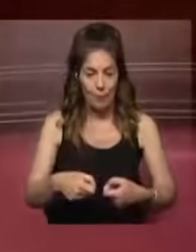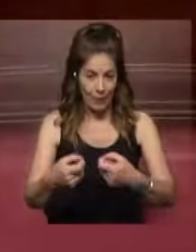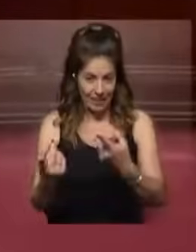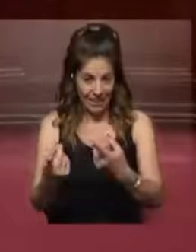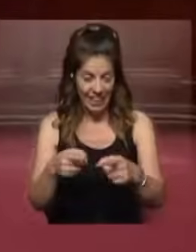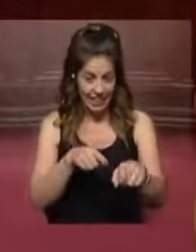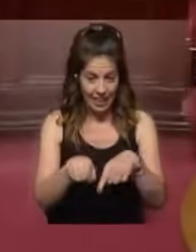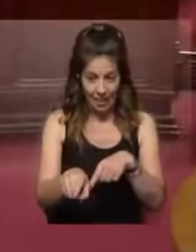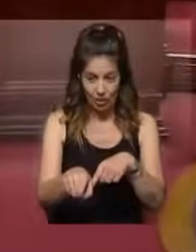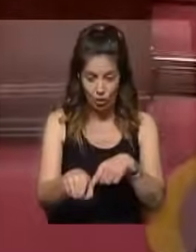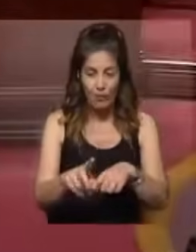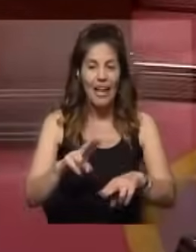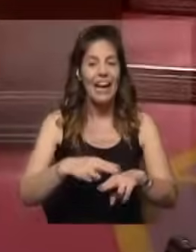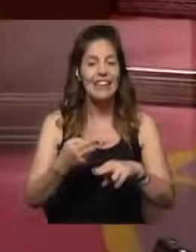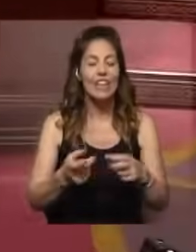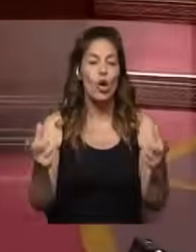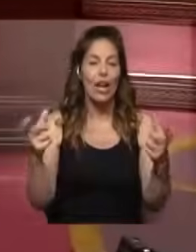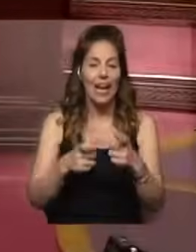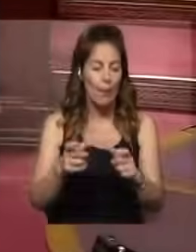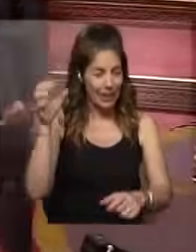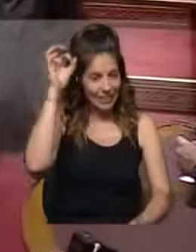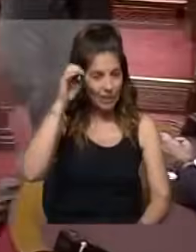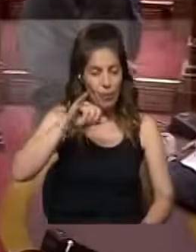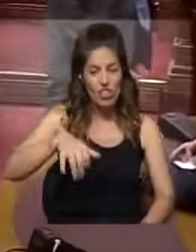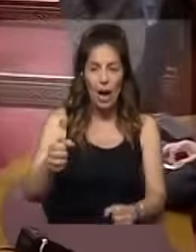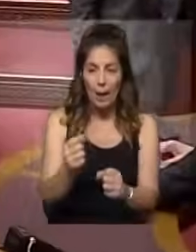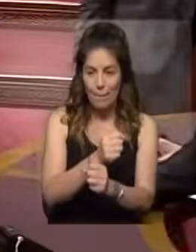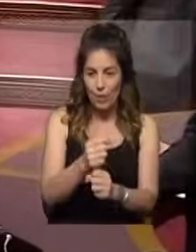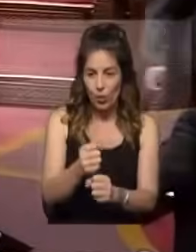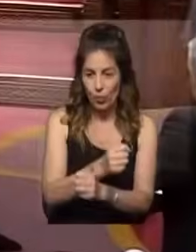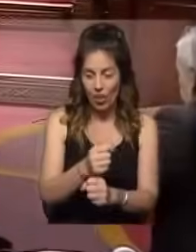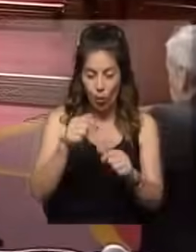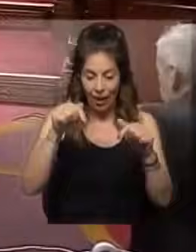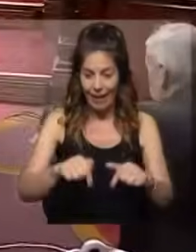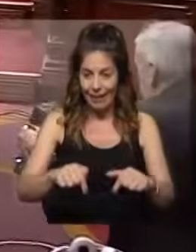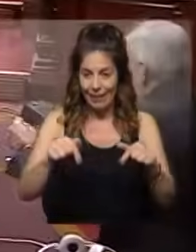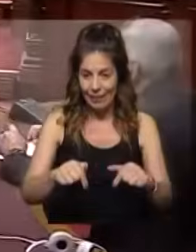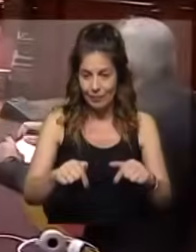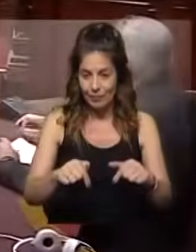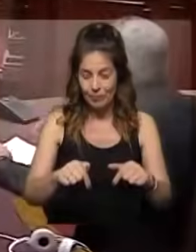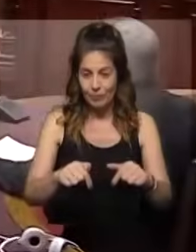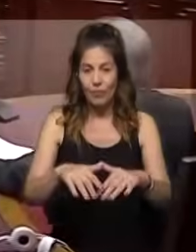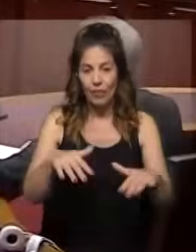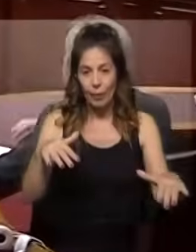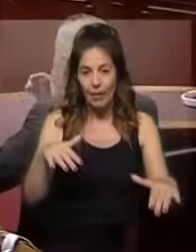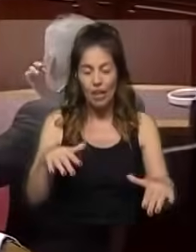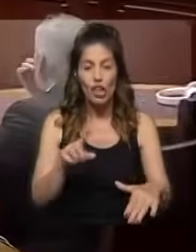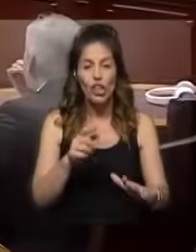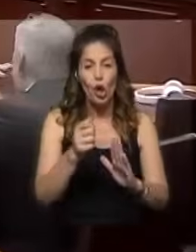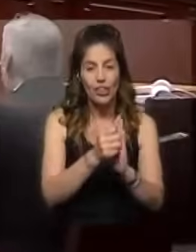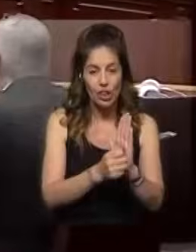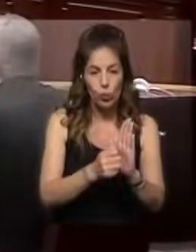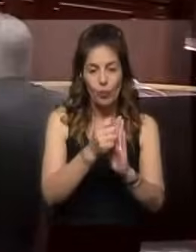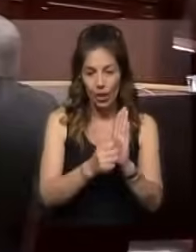directamente reitero a la cámara de senadores porque ya fue aprobado aquí en en el plenario y no artículo por